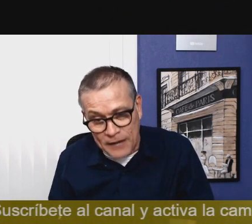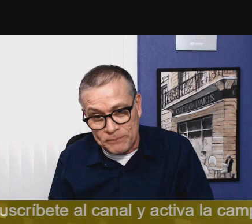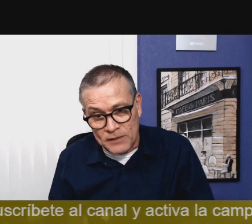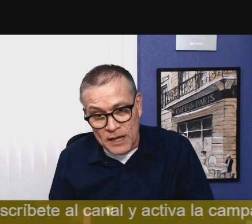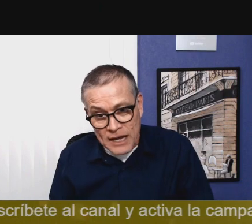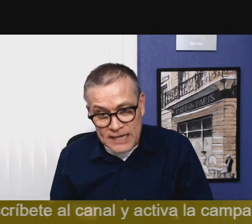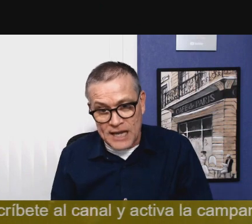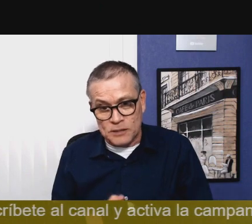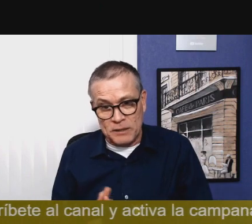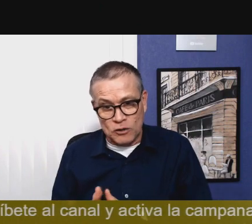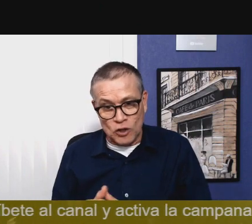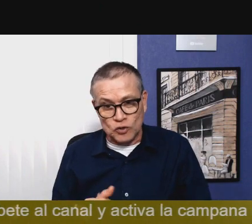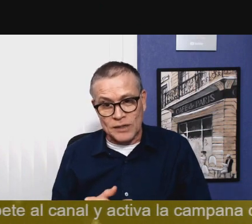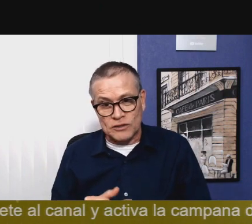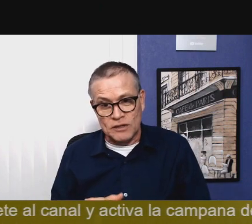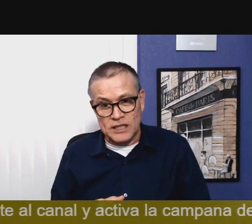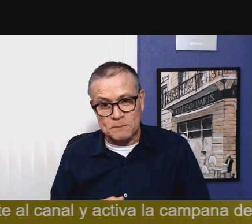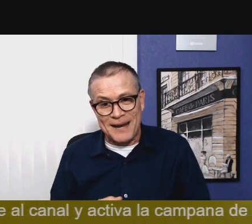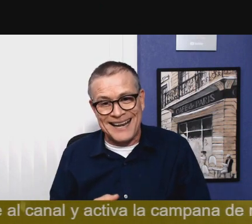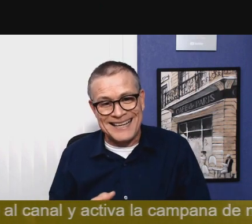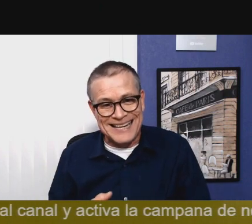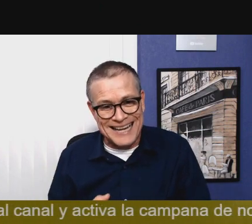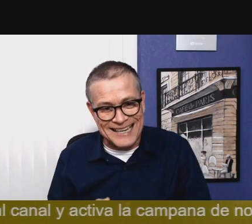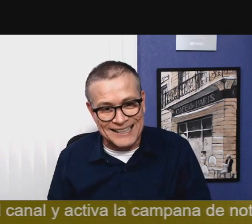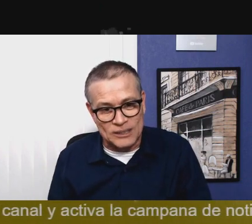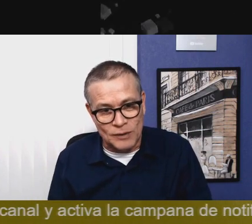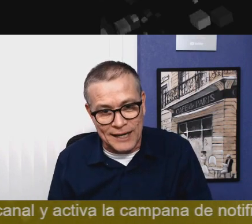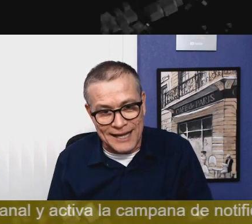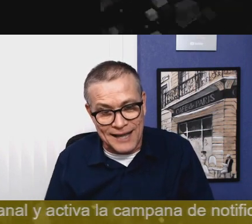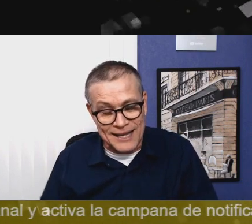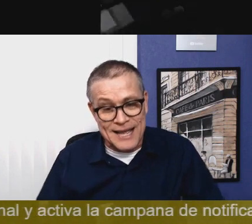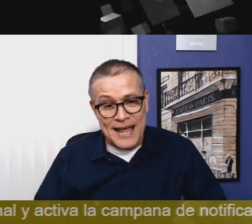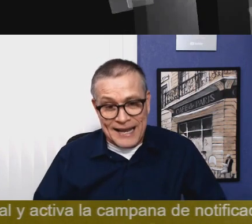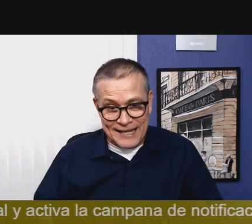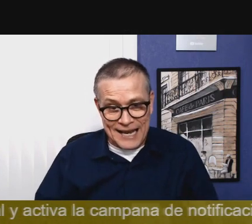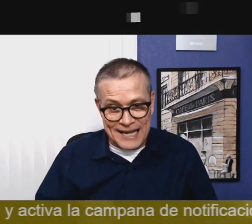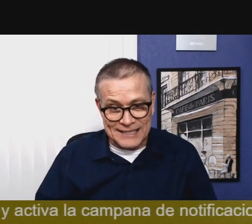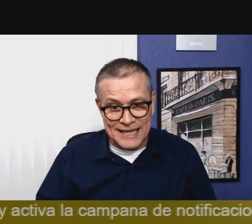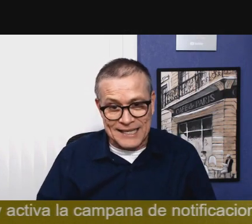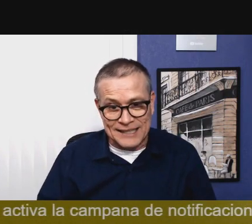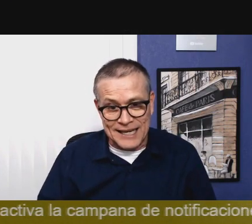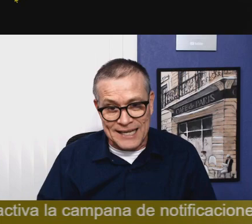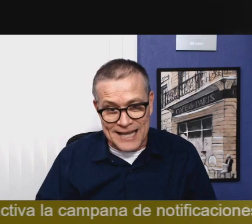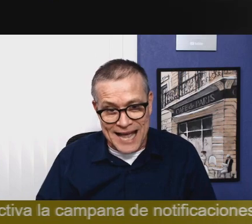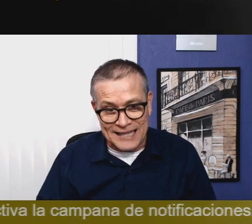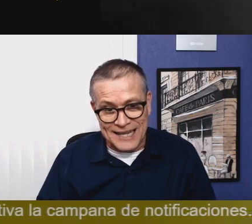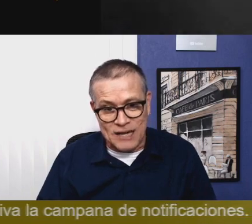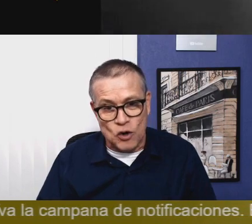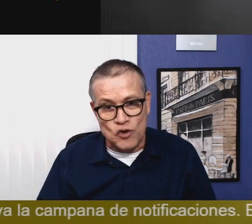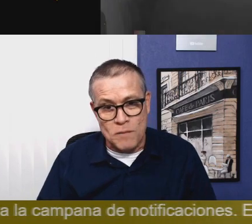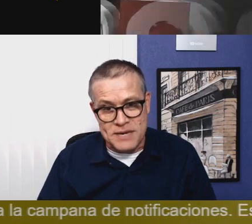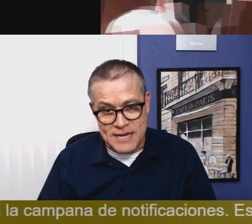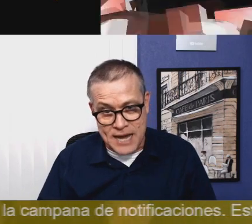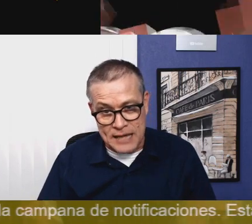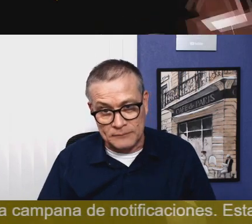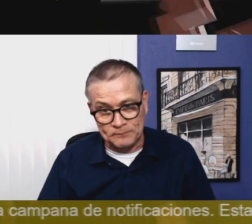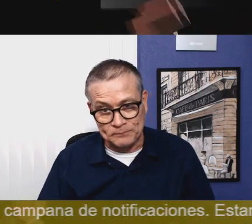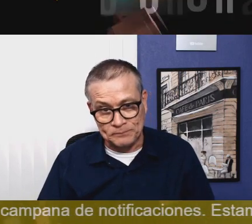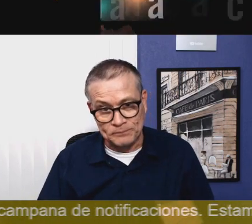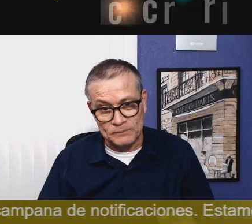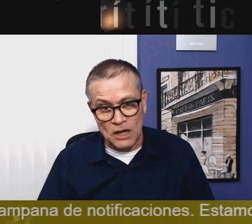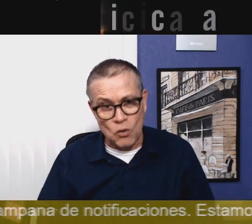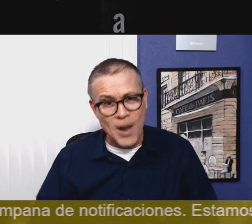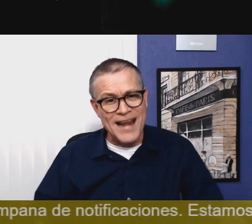ella y explicó sus razones para dejar la titularidad de la Secretaría de Economía.